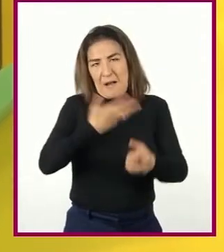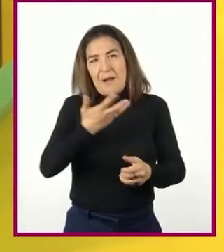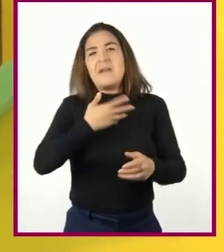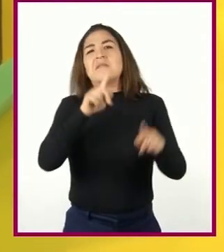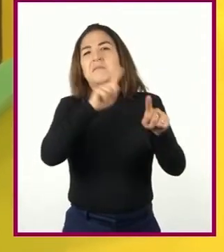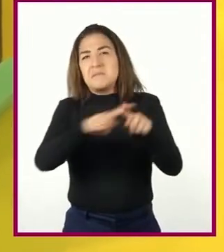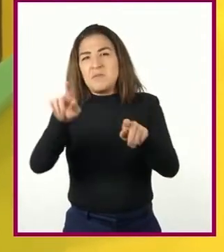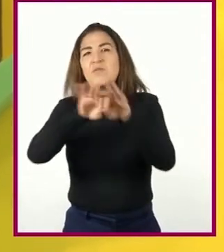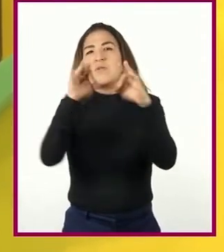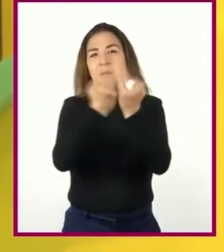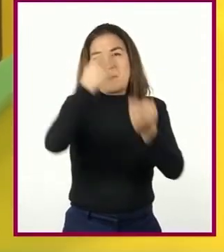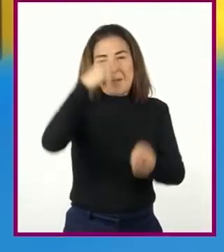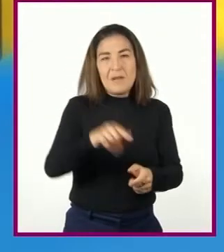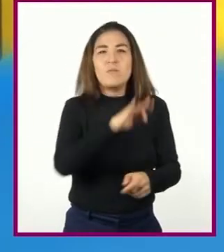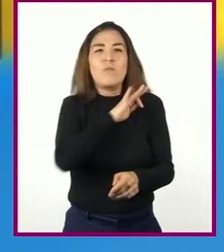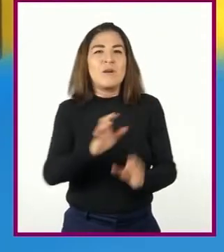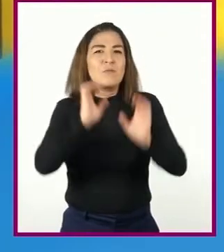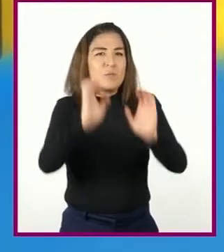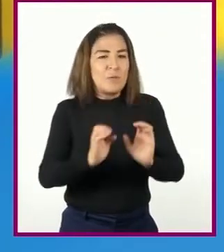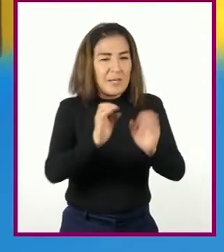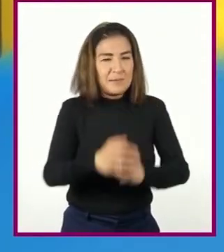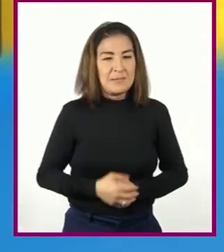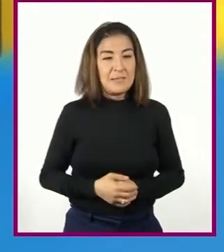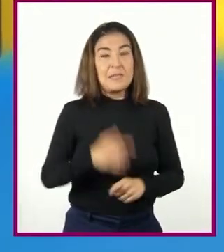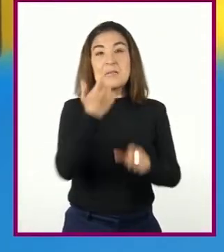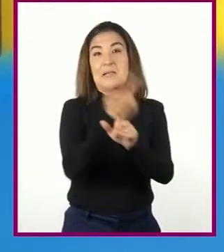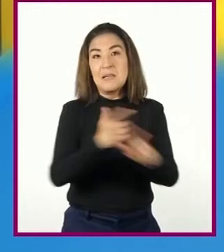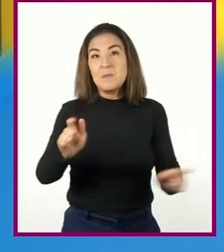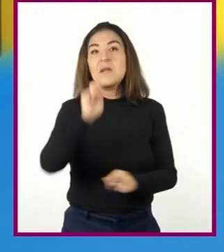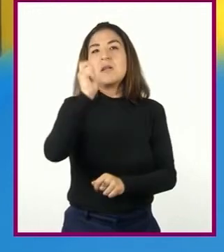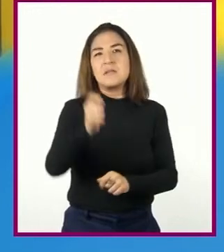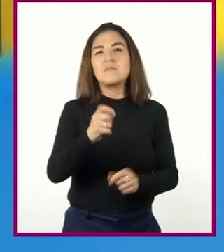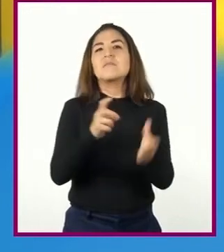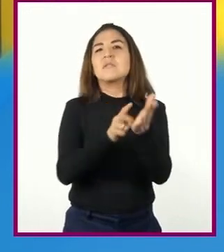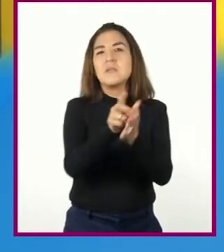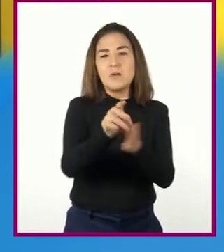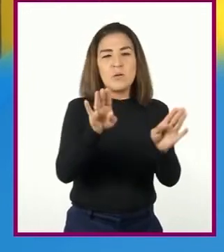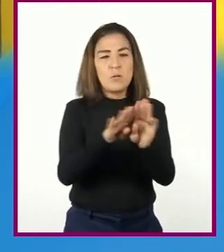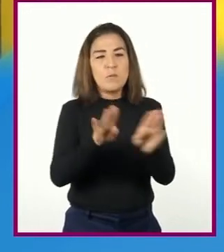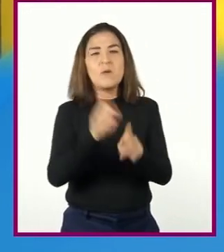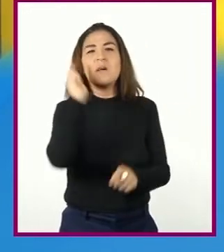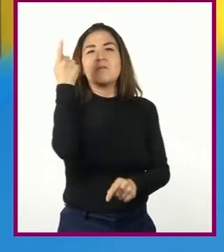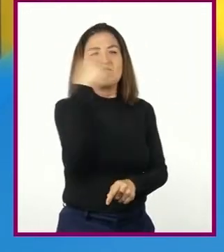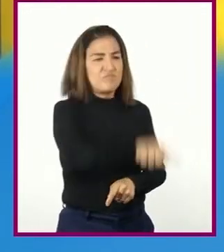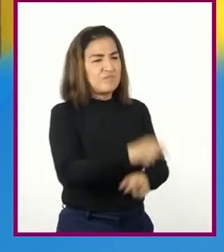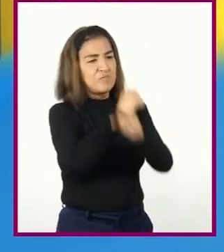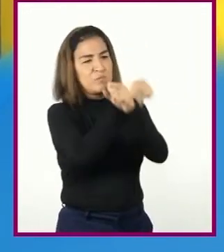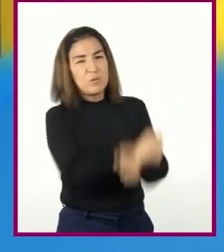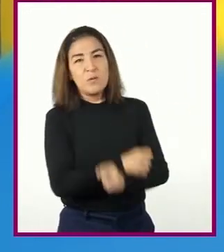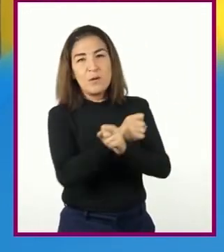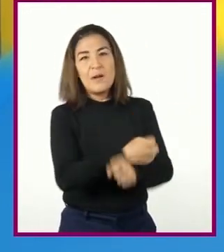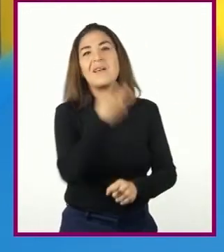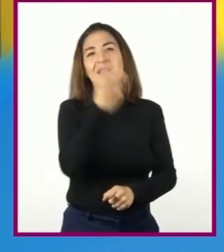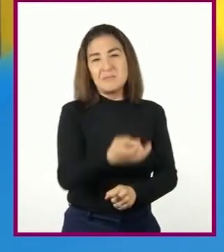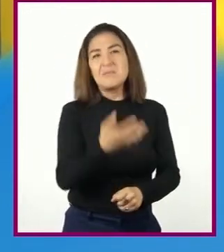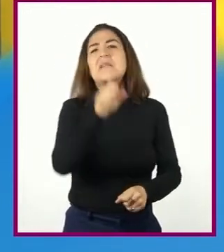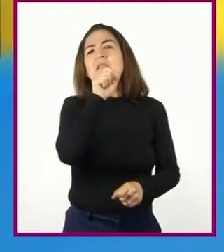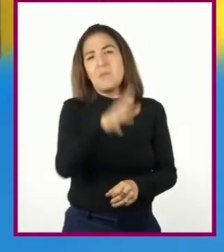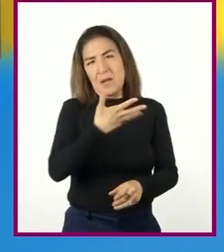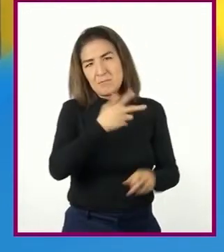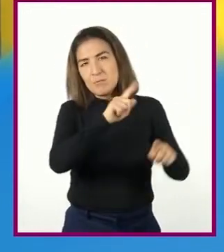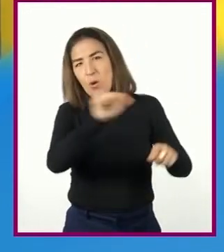para obtenerla. Así como la libertad implica varios derechos, la opresión y la esclavitud también tienen variedad de